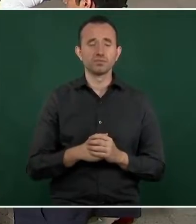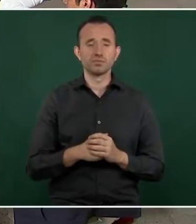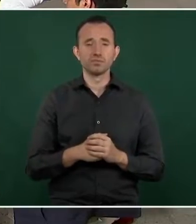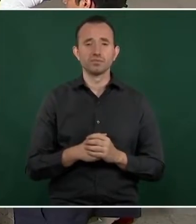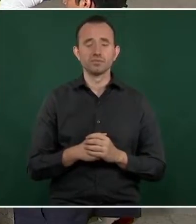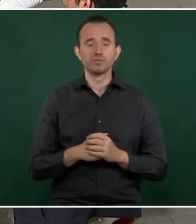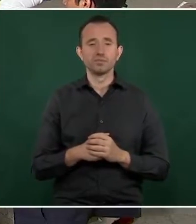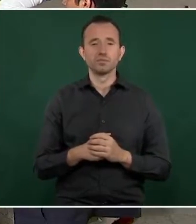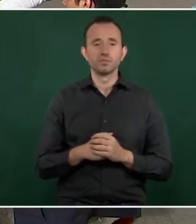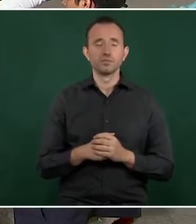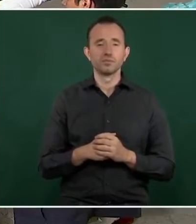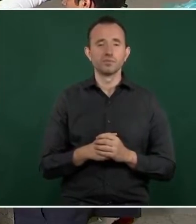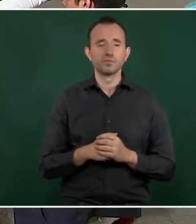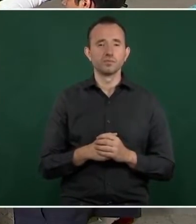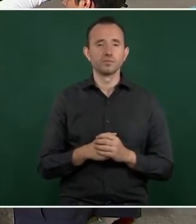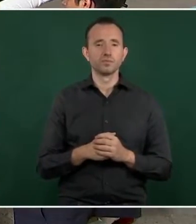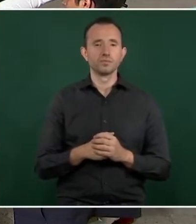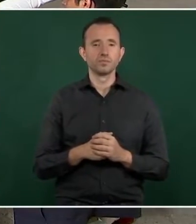Fallecidos,